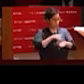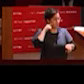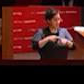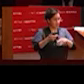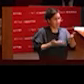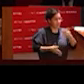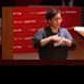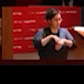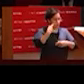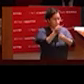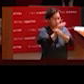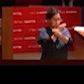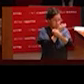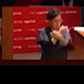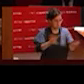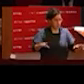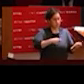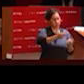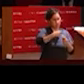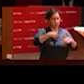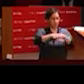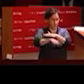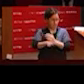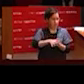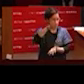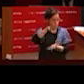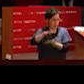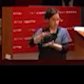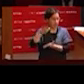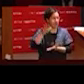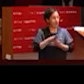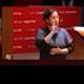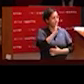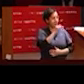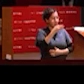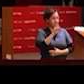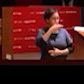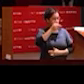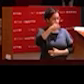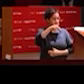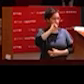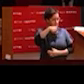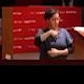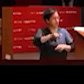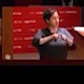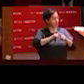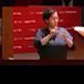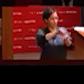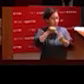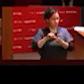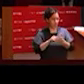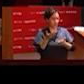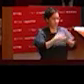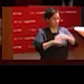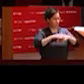luego distribuirlos y almacenarlos tenemos iberman que es un centro especial de empleo de todo tipo de manipulados